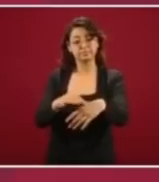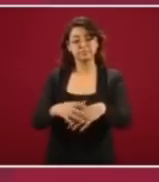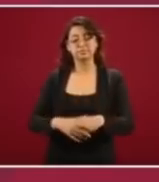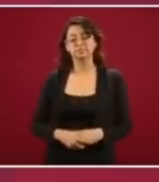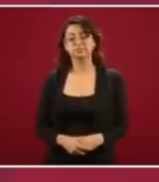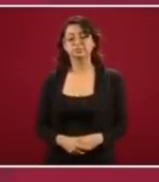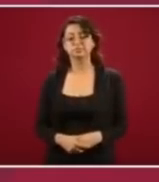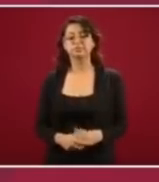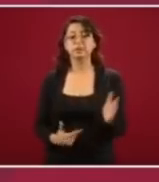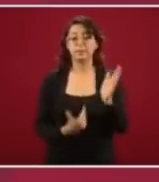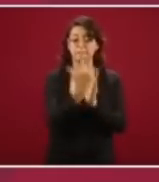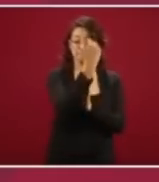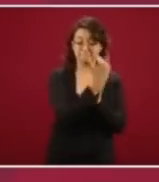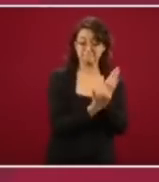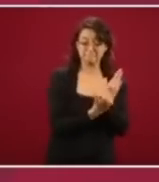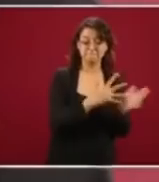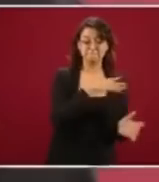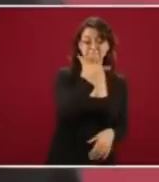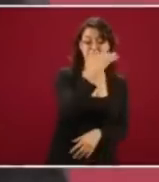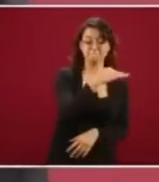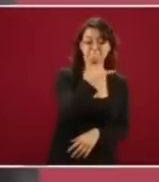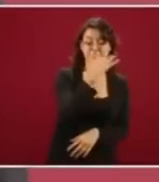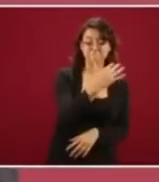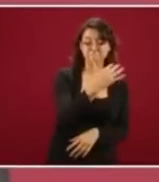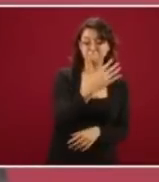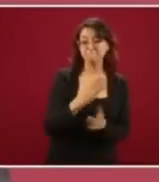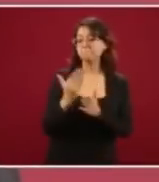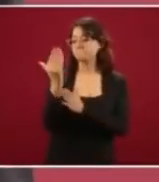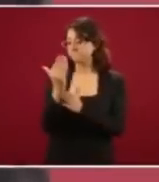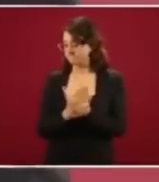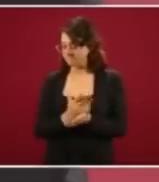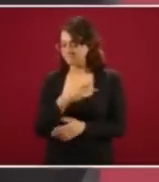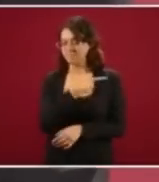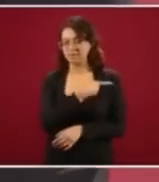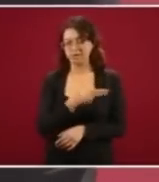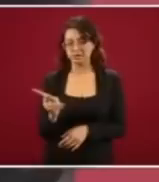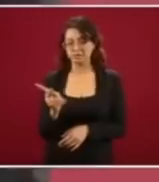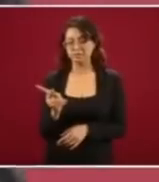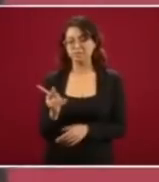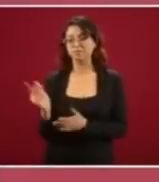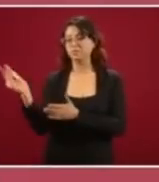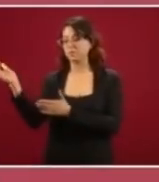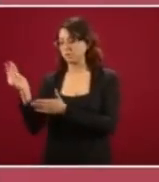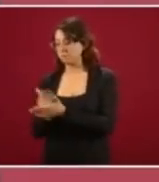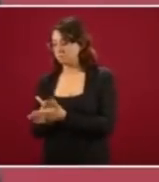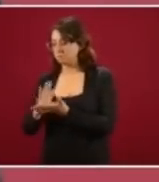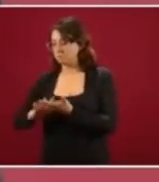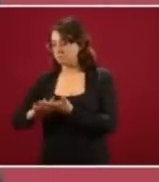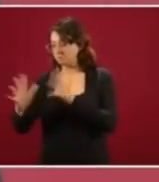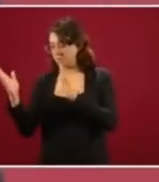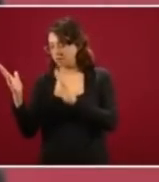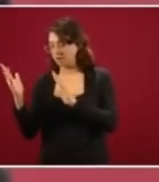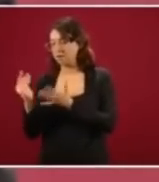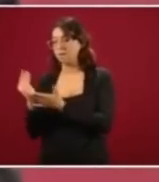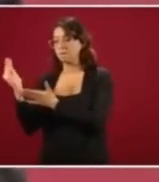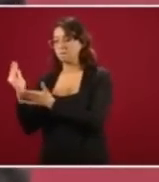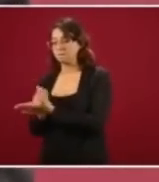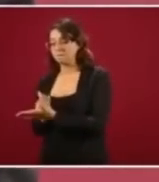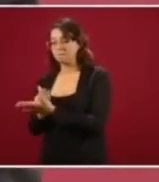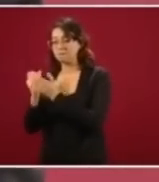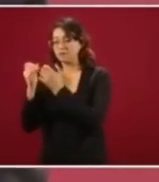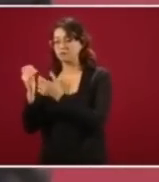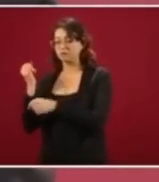a menos corrupción, menos pobreza, menos inseguridad, menos